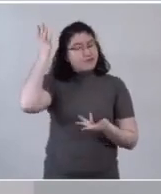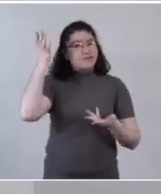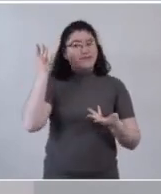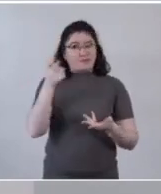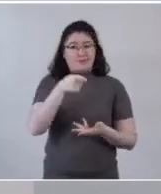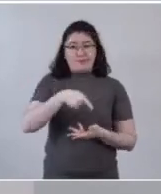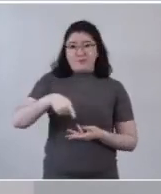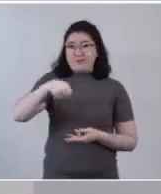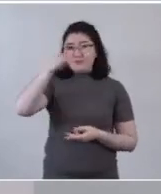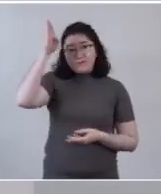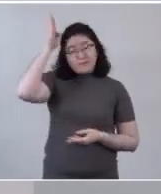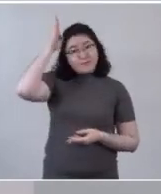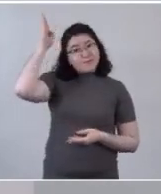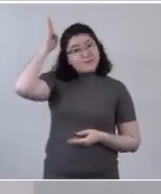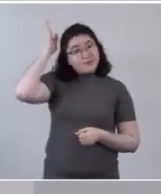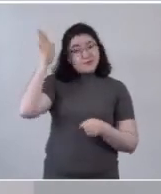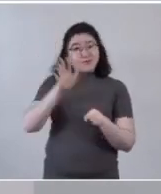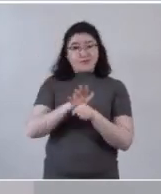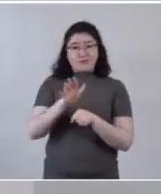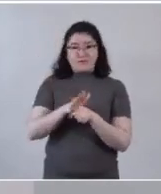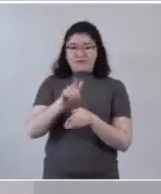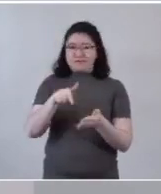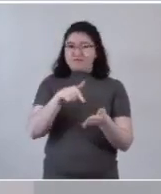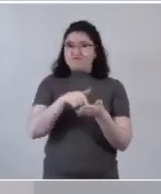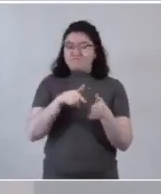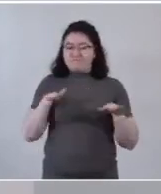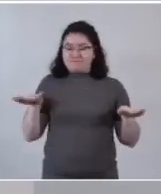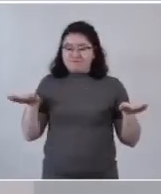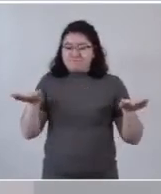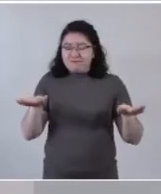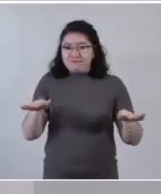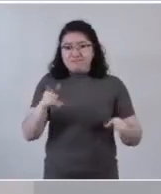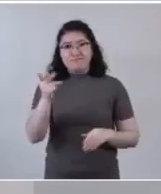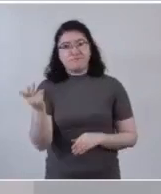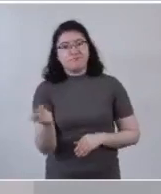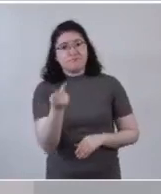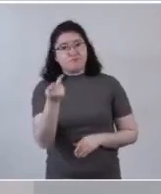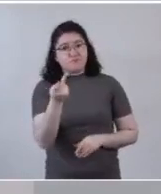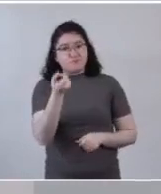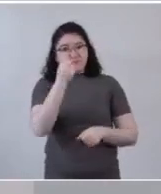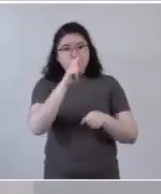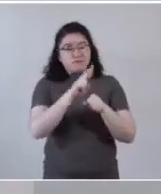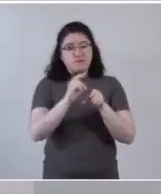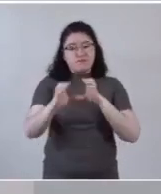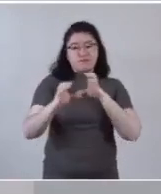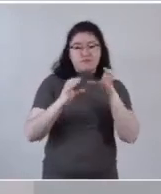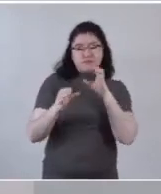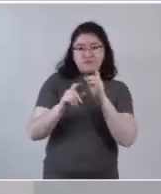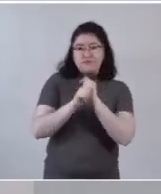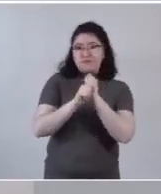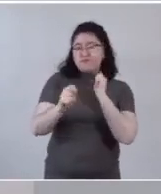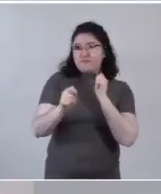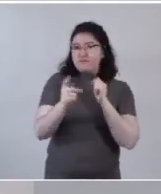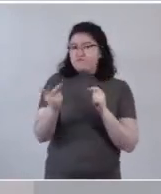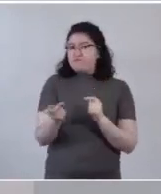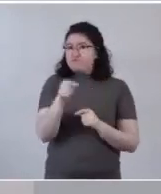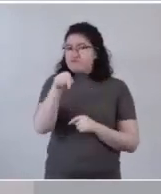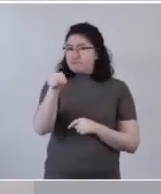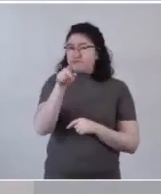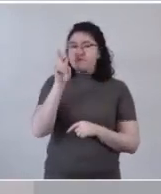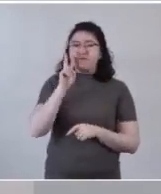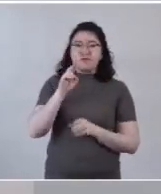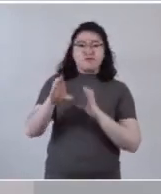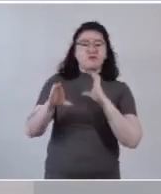bomberos del aeropuerto, ahí habría que preguntarle a la Secretaría de Comunicaciones y Transportes en particular, estamos ahí